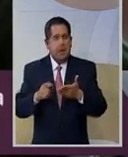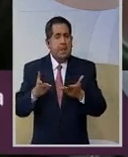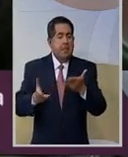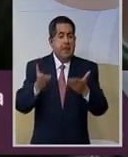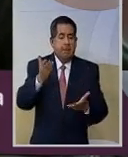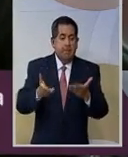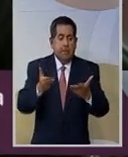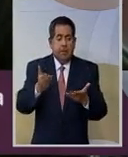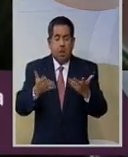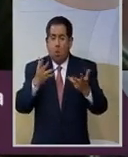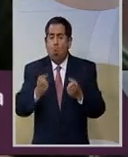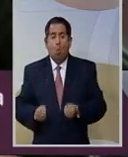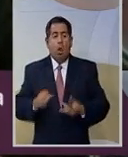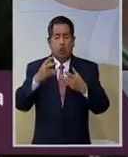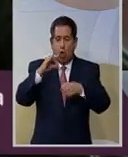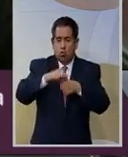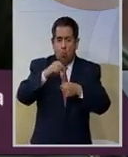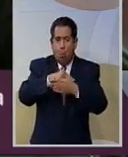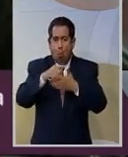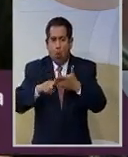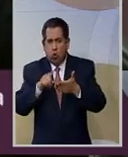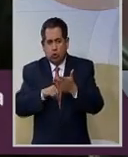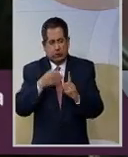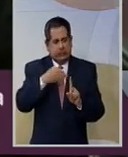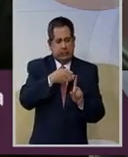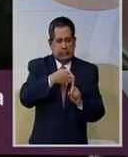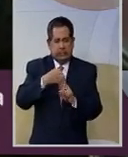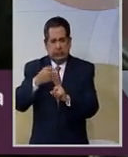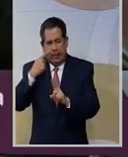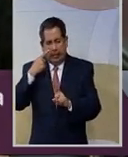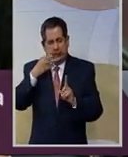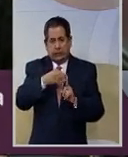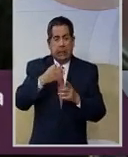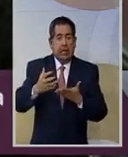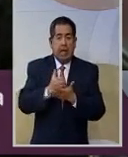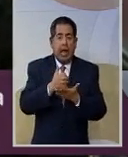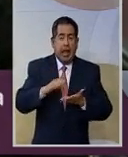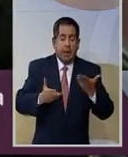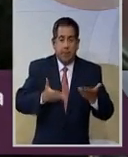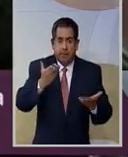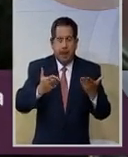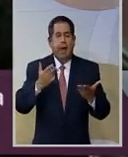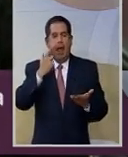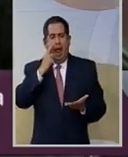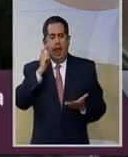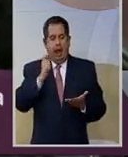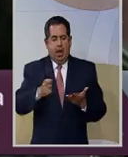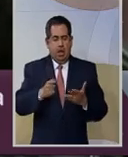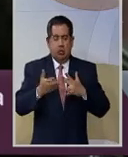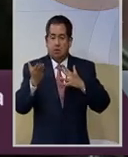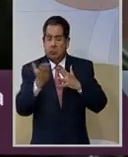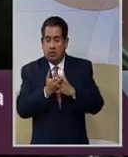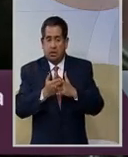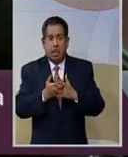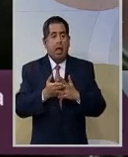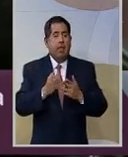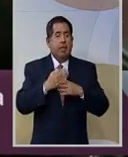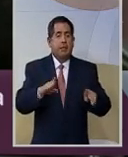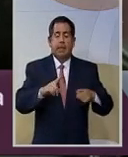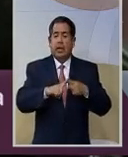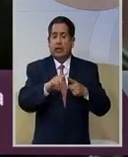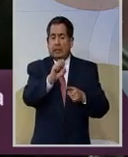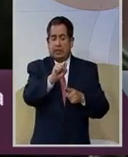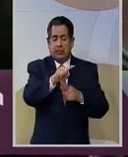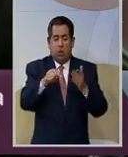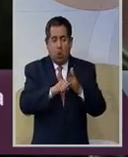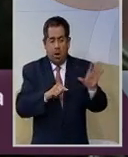dependiendo del número de votos que se obtenga en totalidad en la elección, eso se va a dividir entre 60 lugares